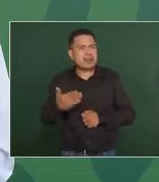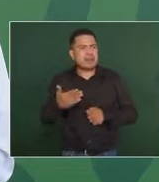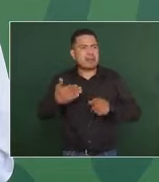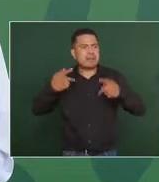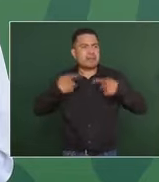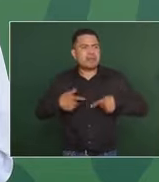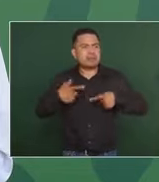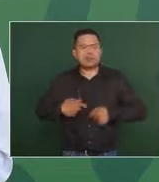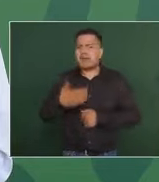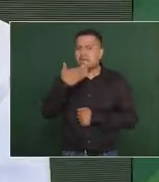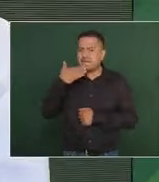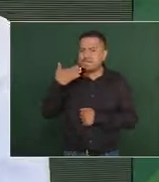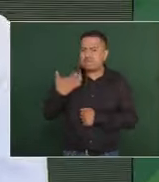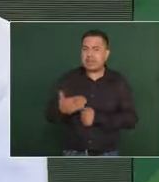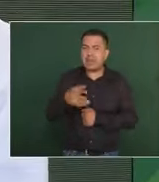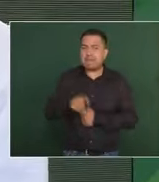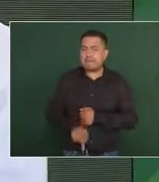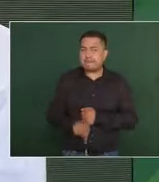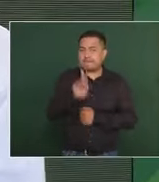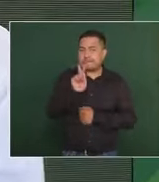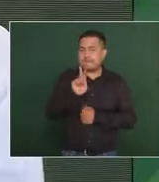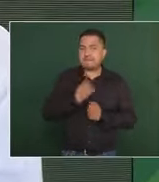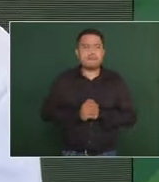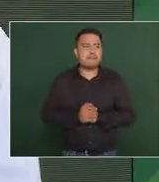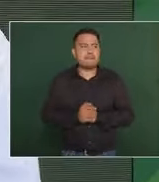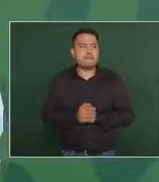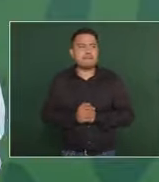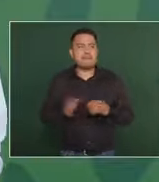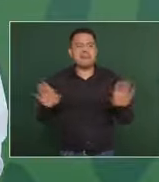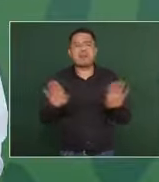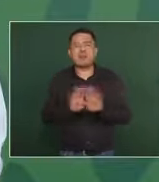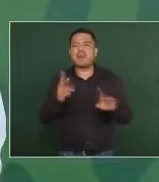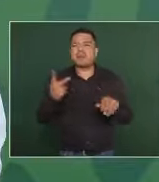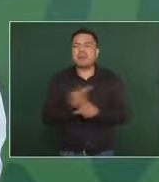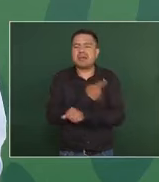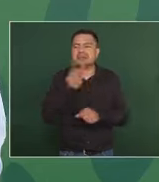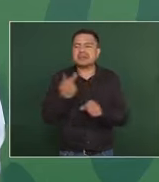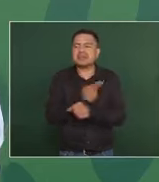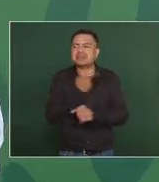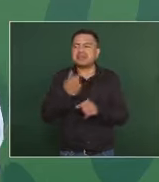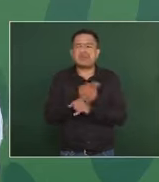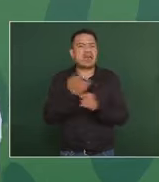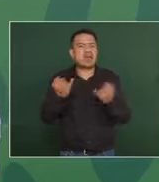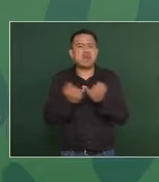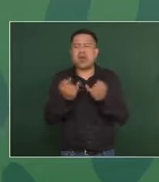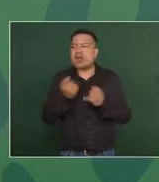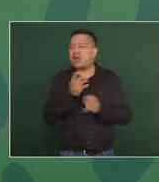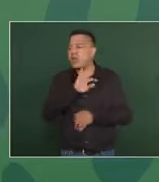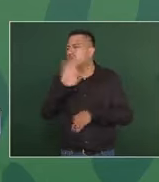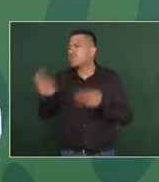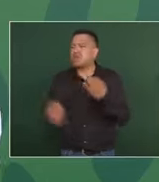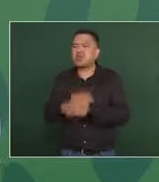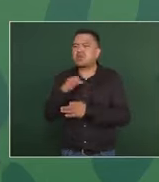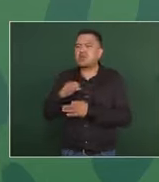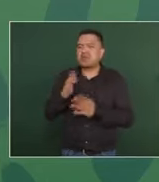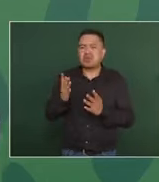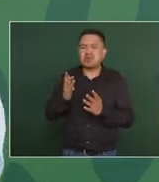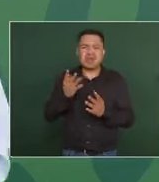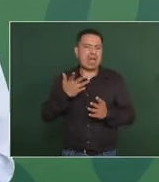bien. Pero, como sucede en todo, hay